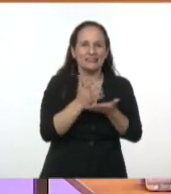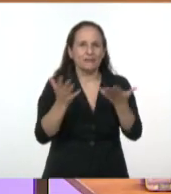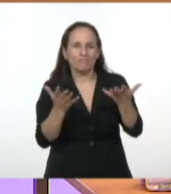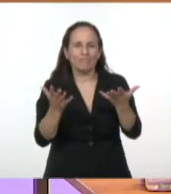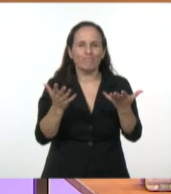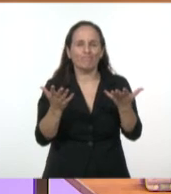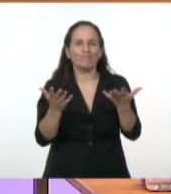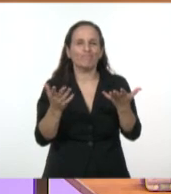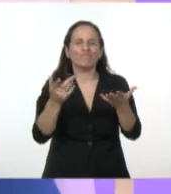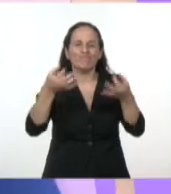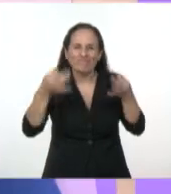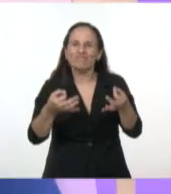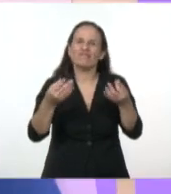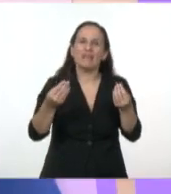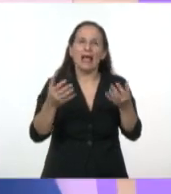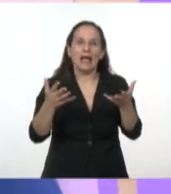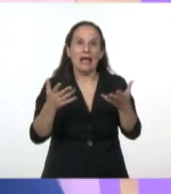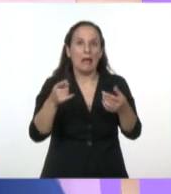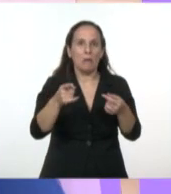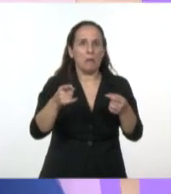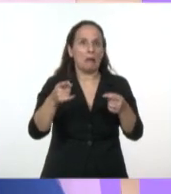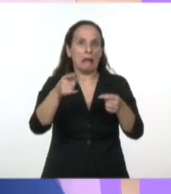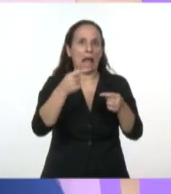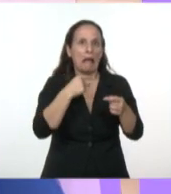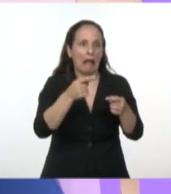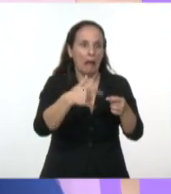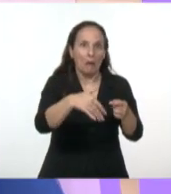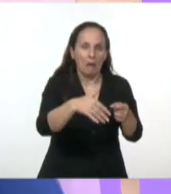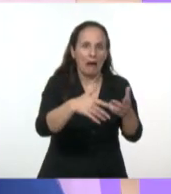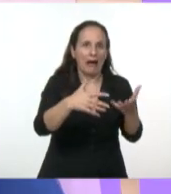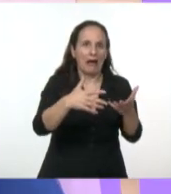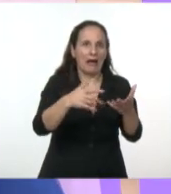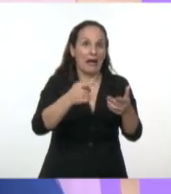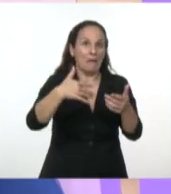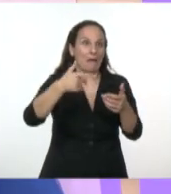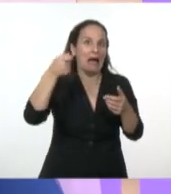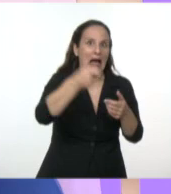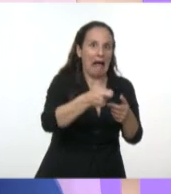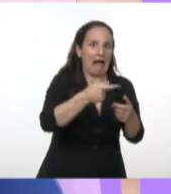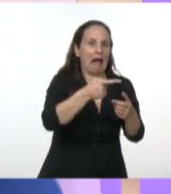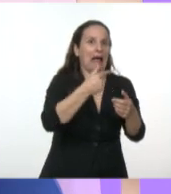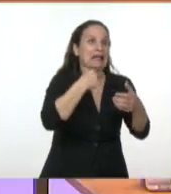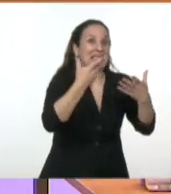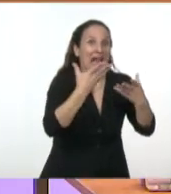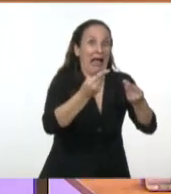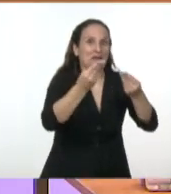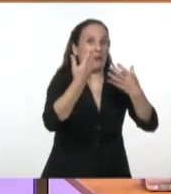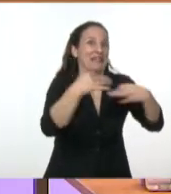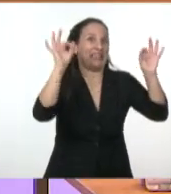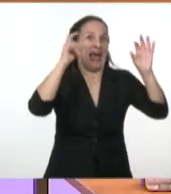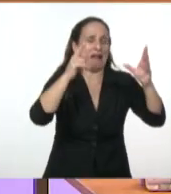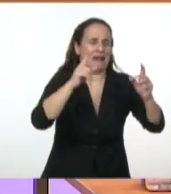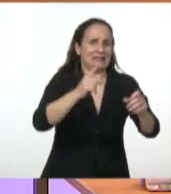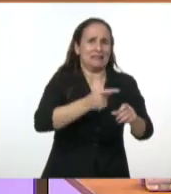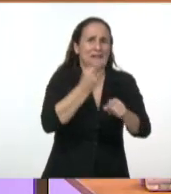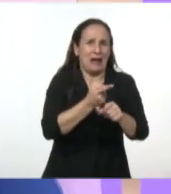por intentando salvar a la mujer que está por ser matada, muchas veces personas que se meten, mujeres que se meten